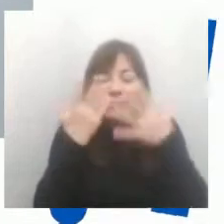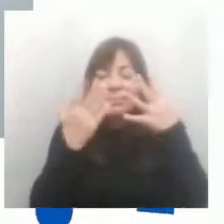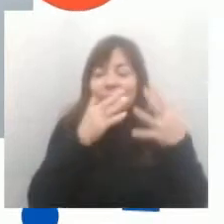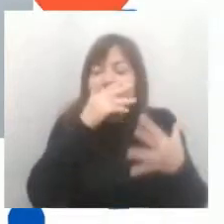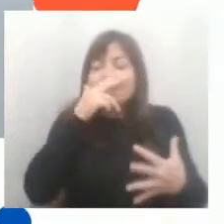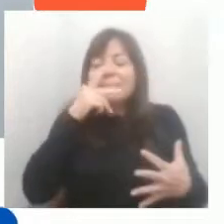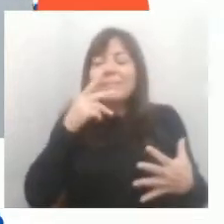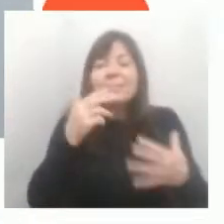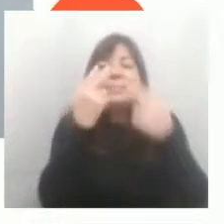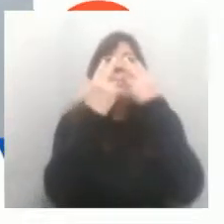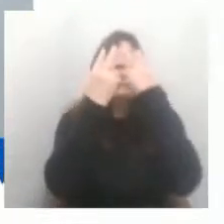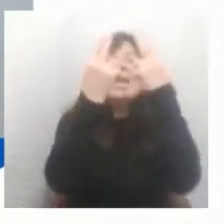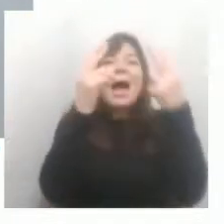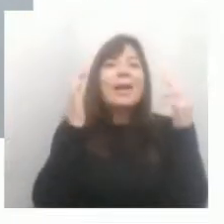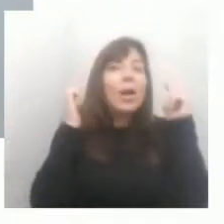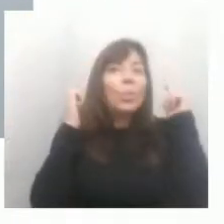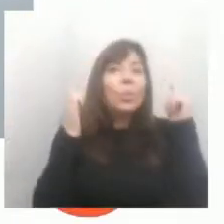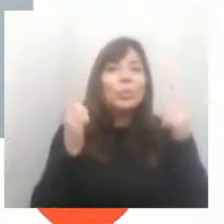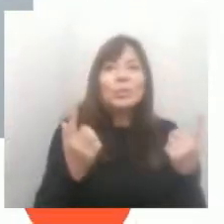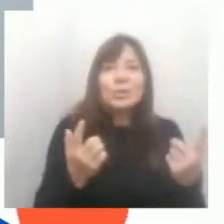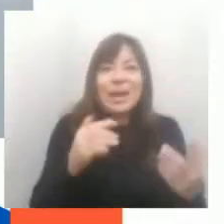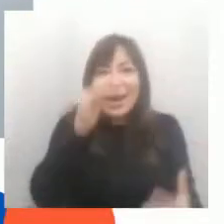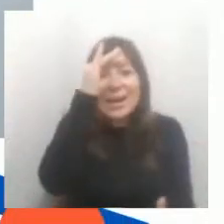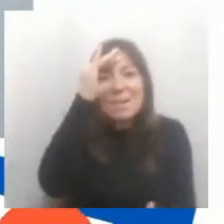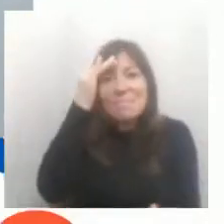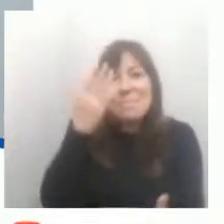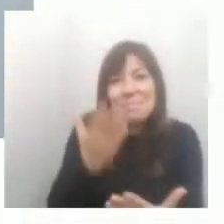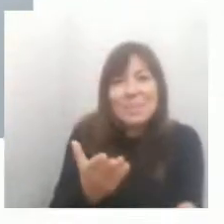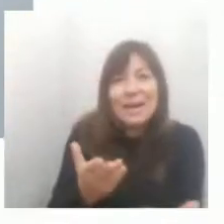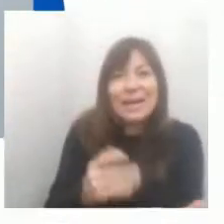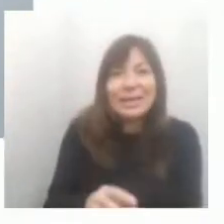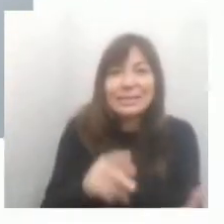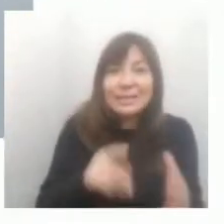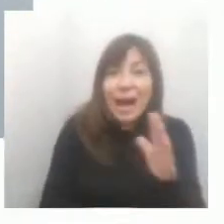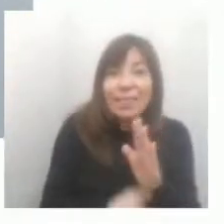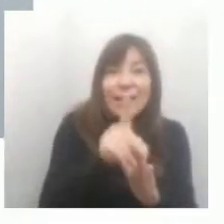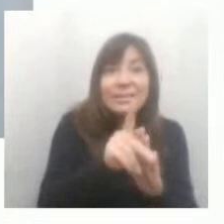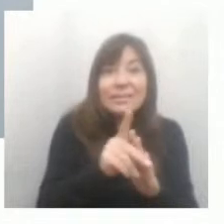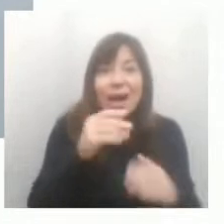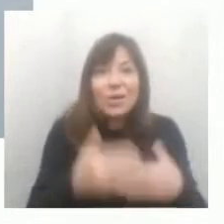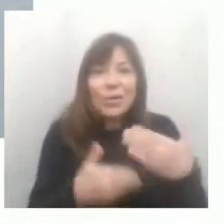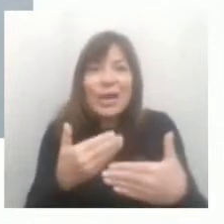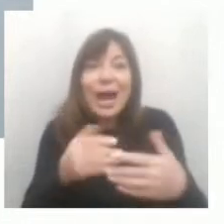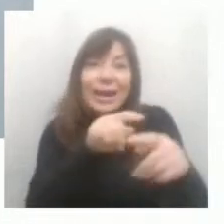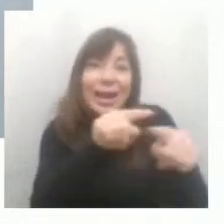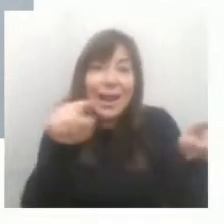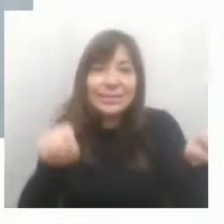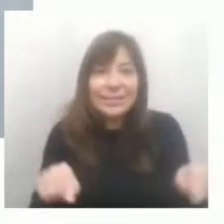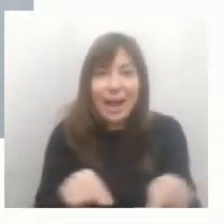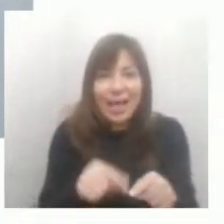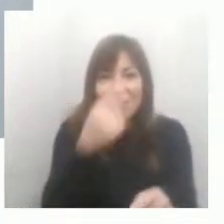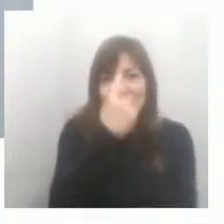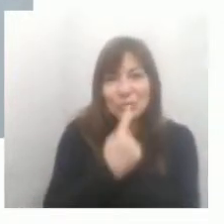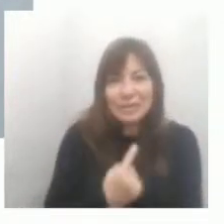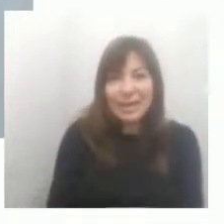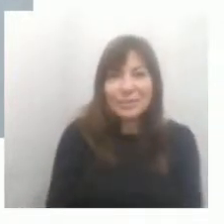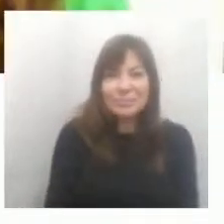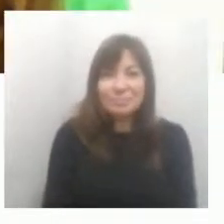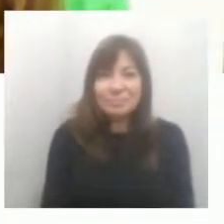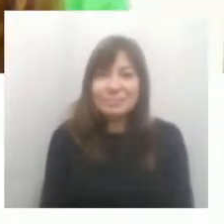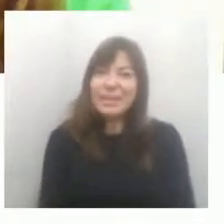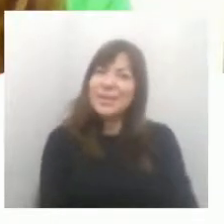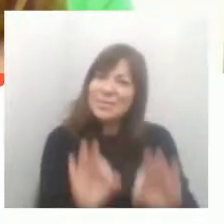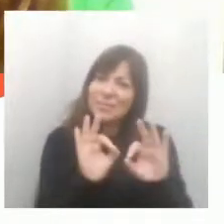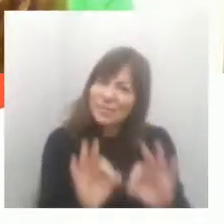mundo que nos rodeaba, a través de experiencias como la que se empezaron a desarrollar en las salas de museo. Correcto,